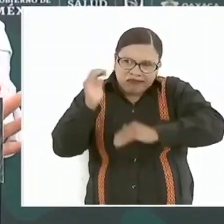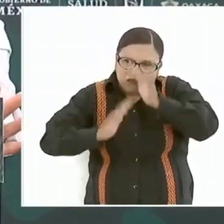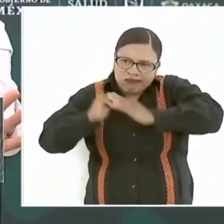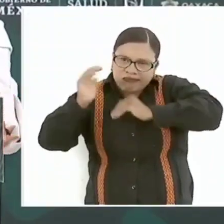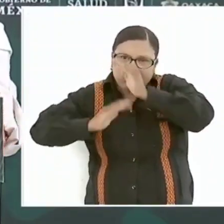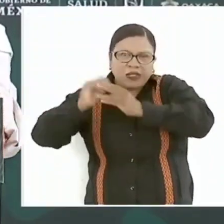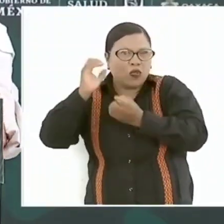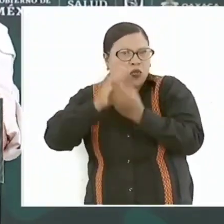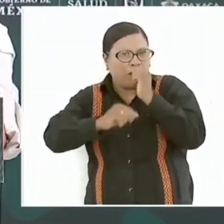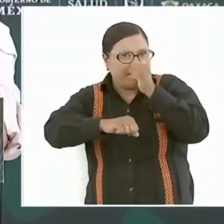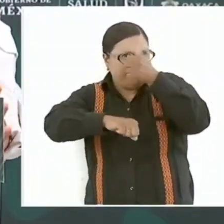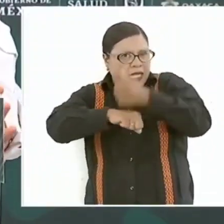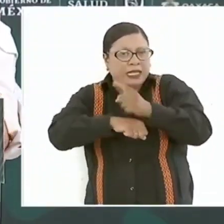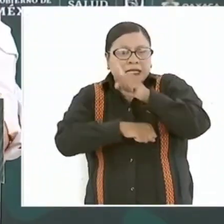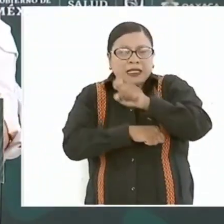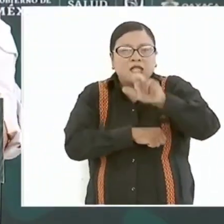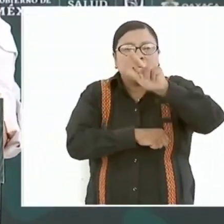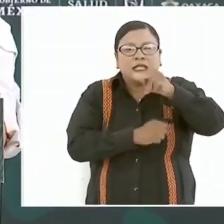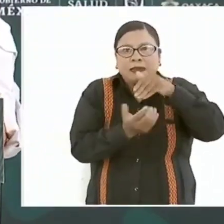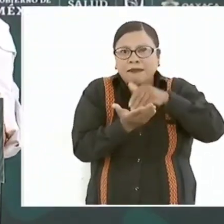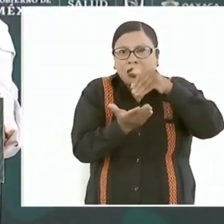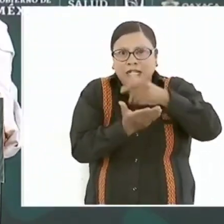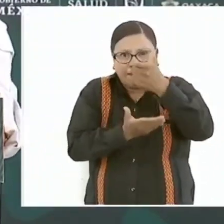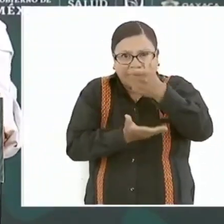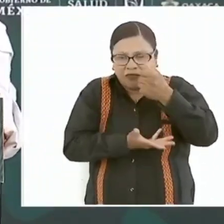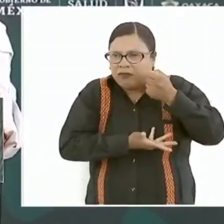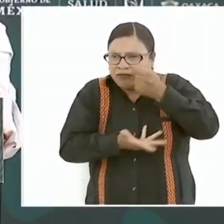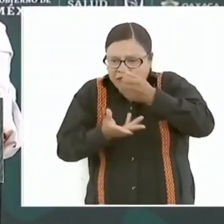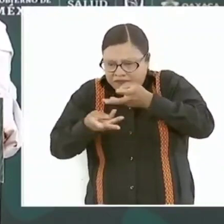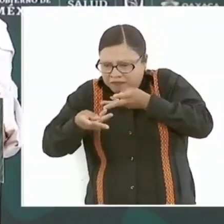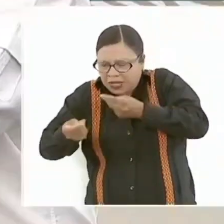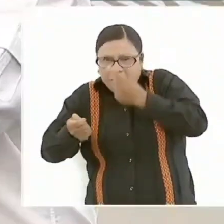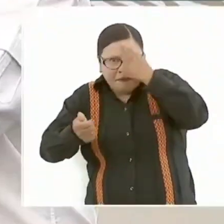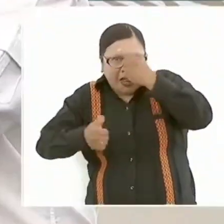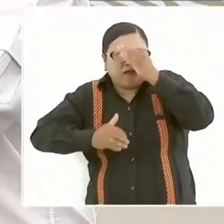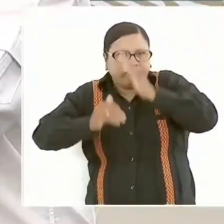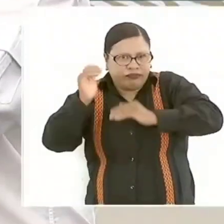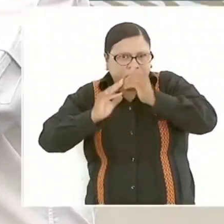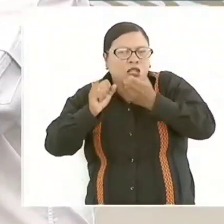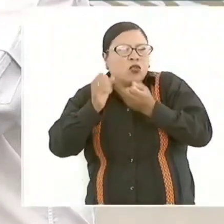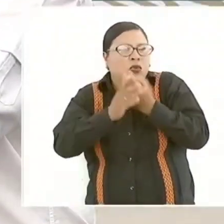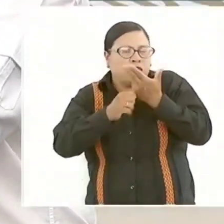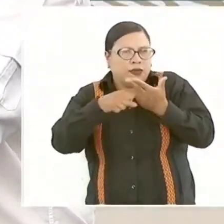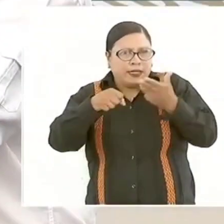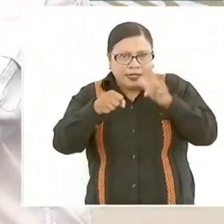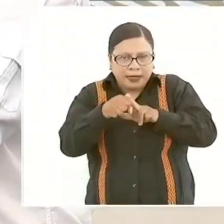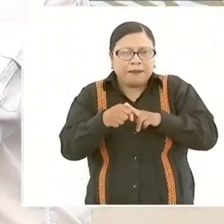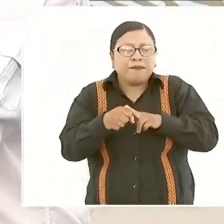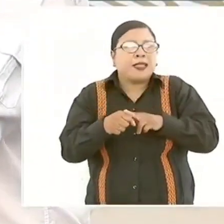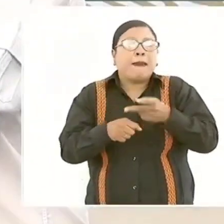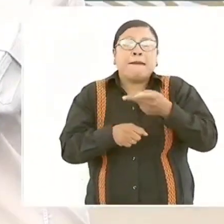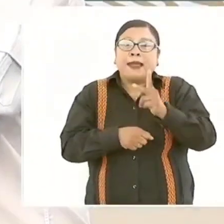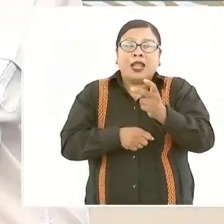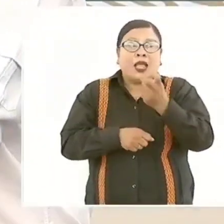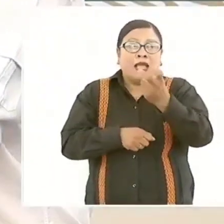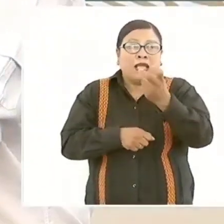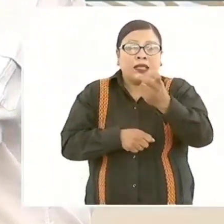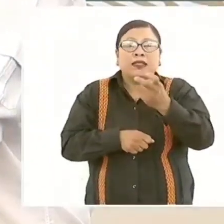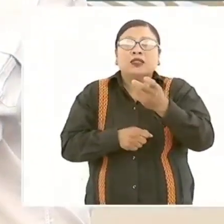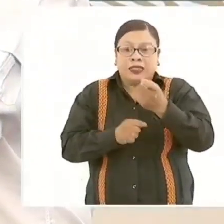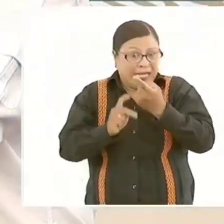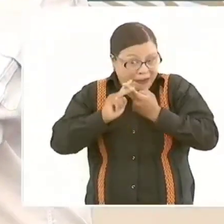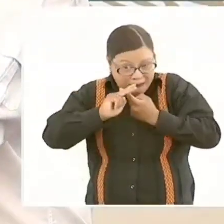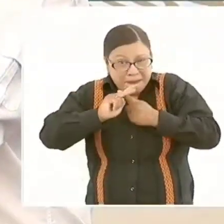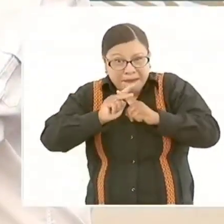propósitos. 180 millones de pesos invirtió Grupo México para la construcción, pero funcionó y se echó a